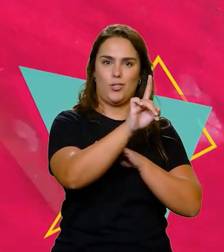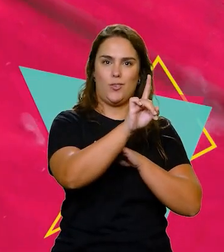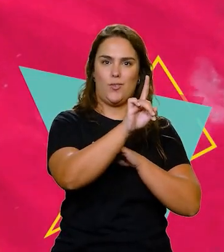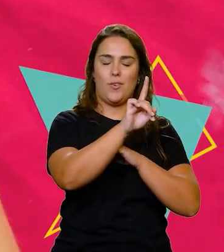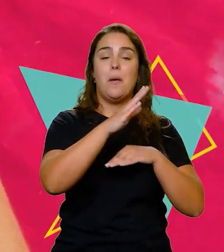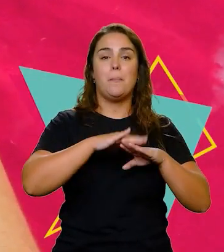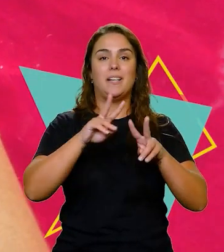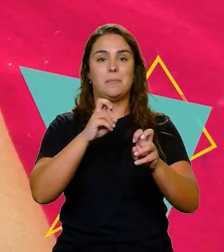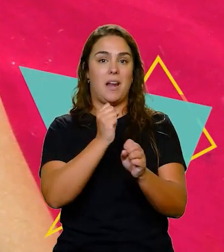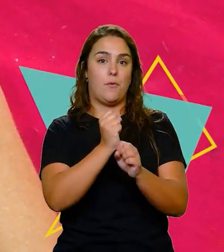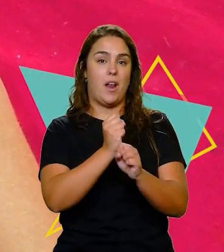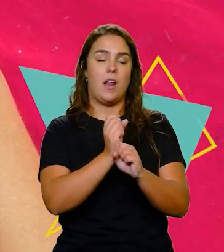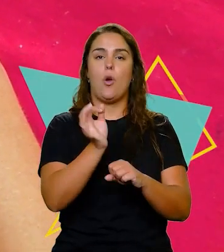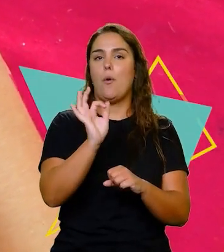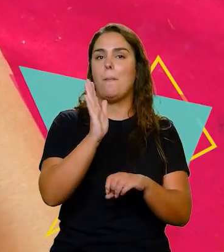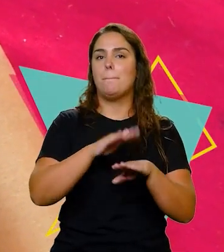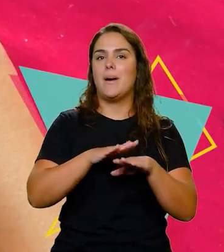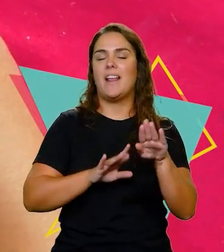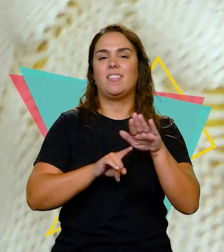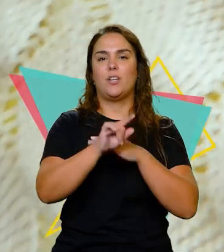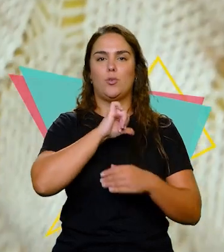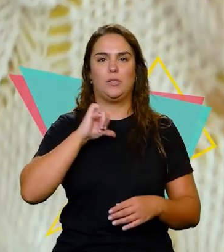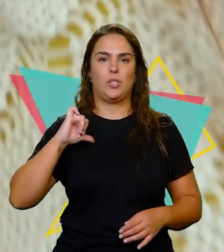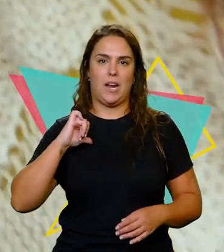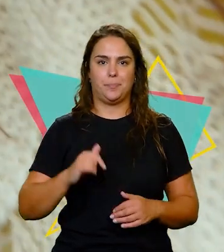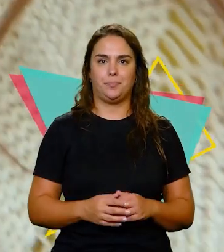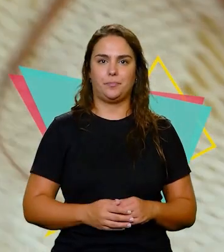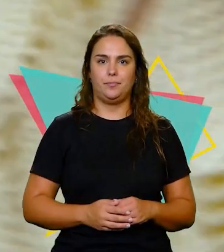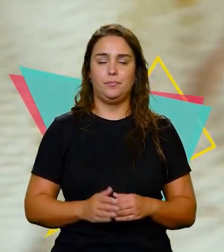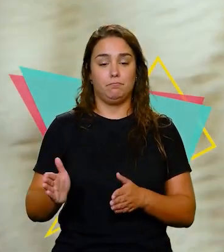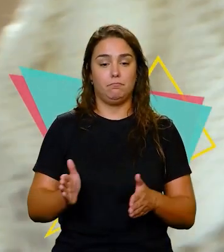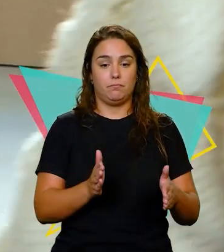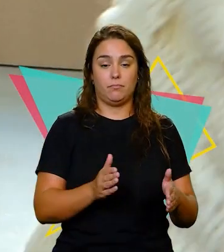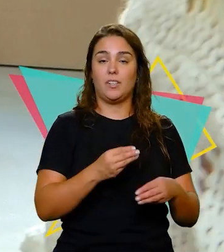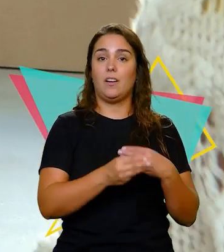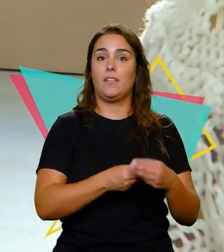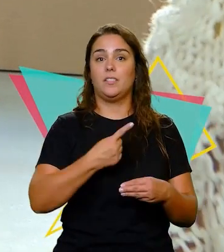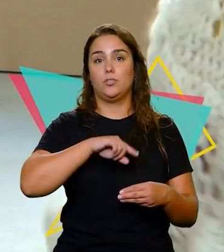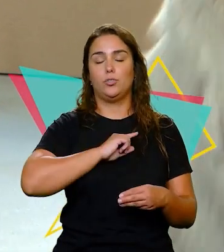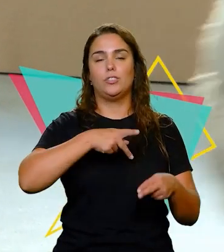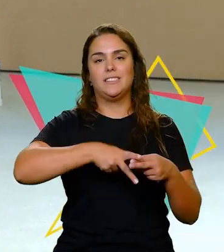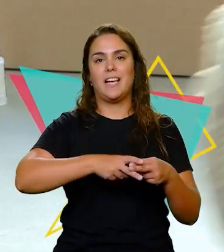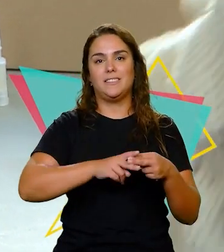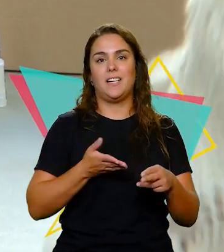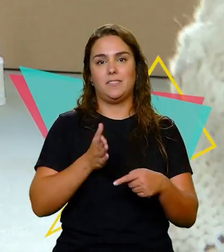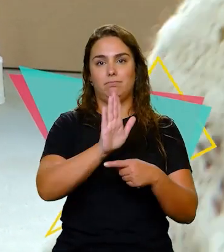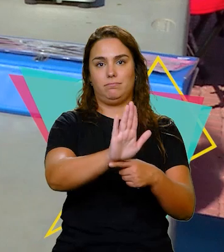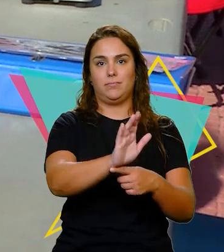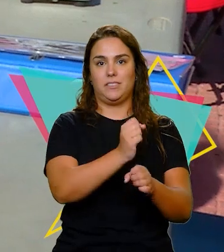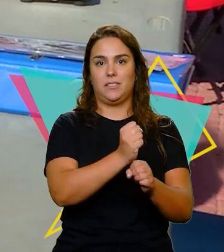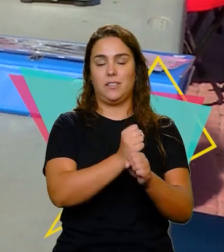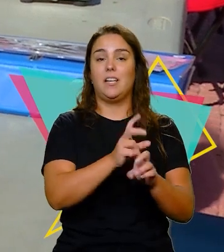a nivel laboral como a nivel de desarrollo personal. Tenemos, por un lado, el área laboral en el que trabajamos los talleres que hemos traído hoy